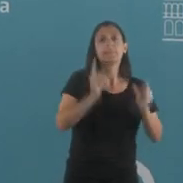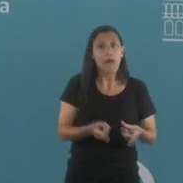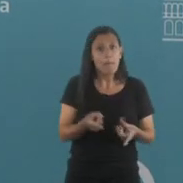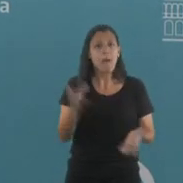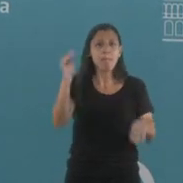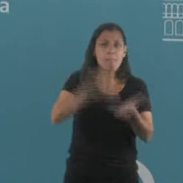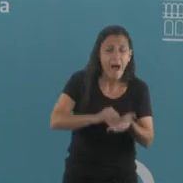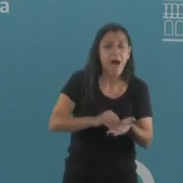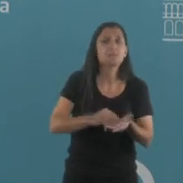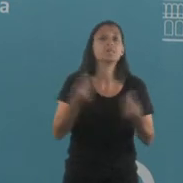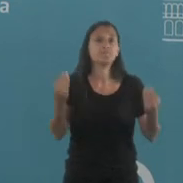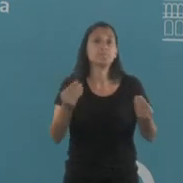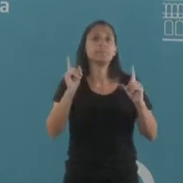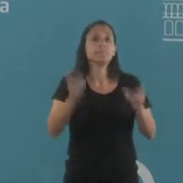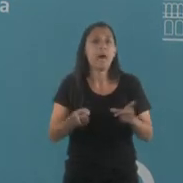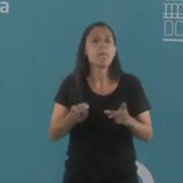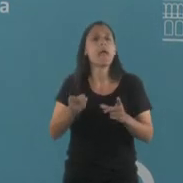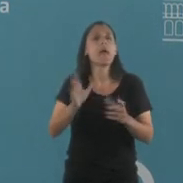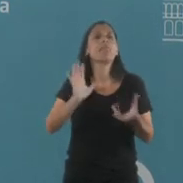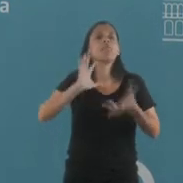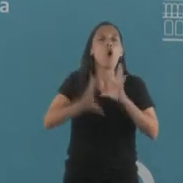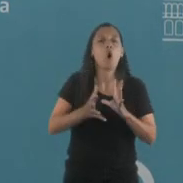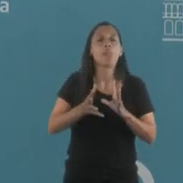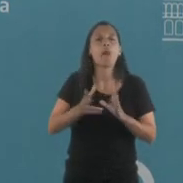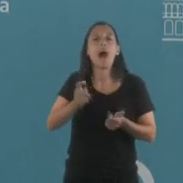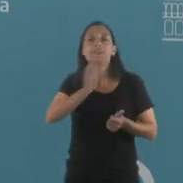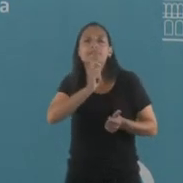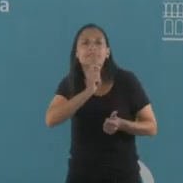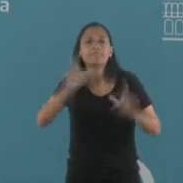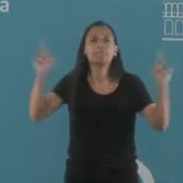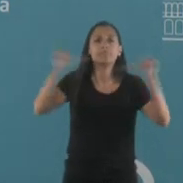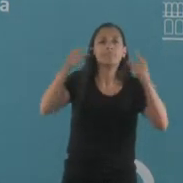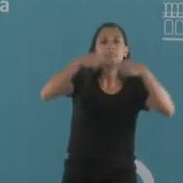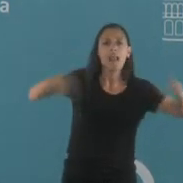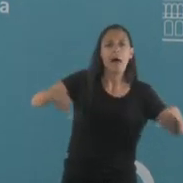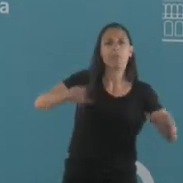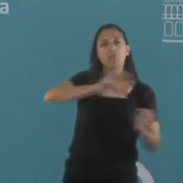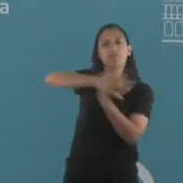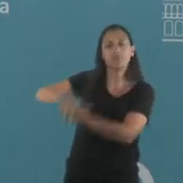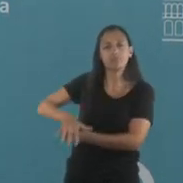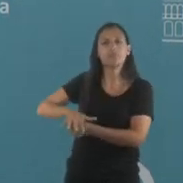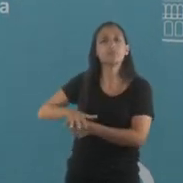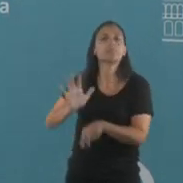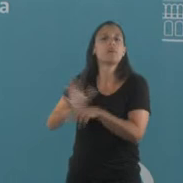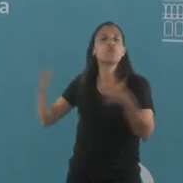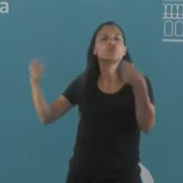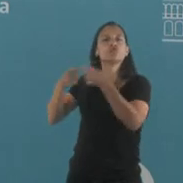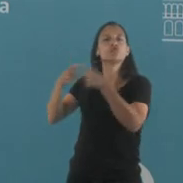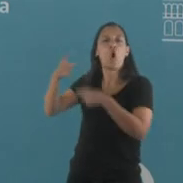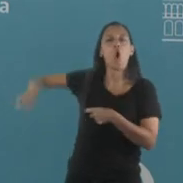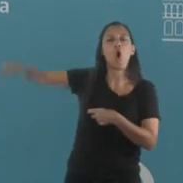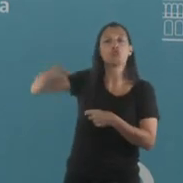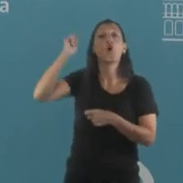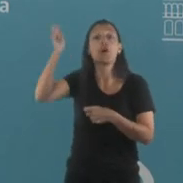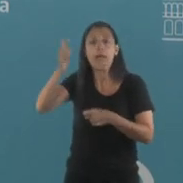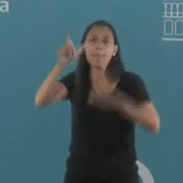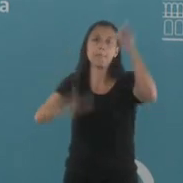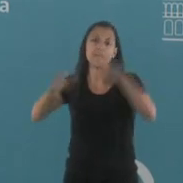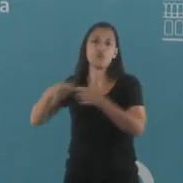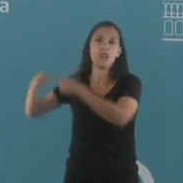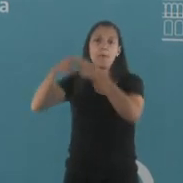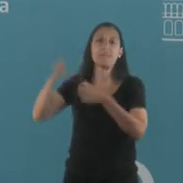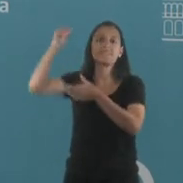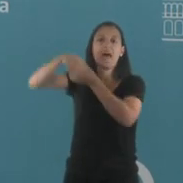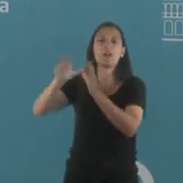después de todo esto se lo cubra en los medios de comunicación. Sobre todo estamos hablando de que esto fue organizado por empresarios del grupo Clarín,